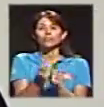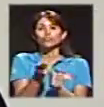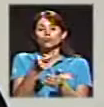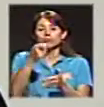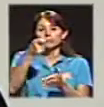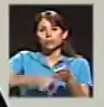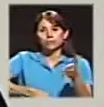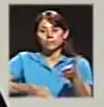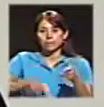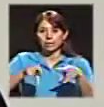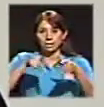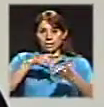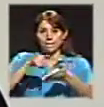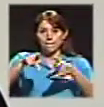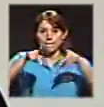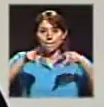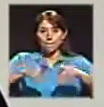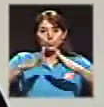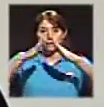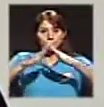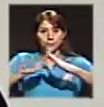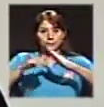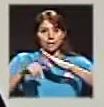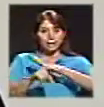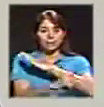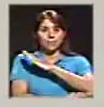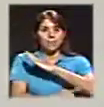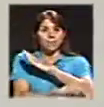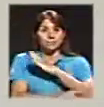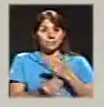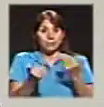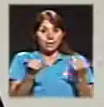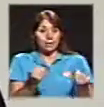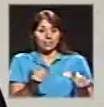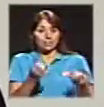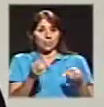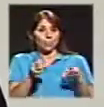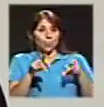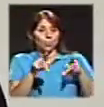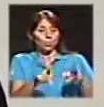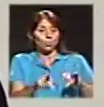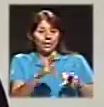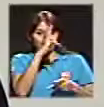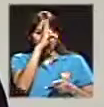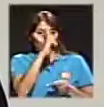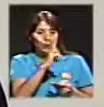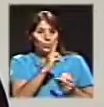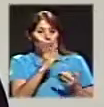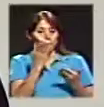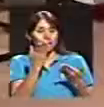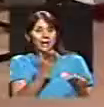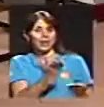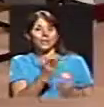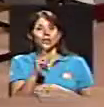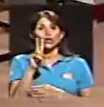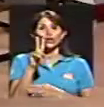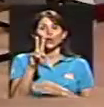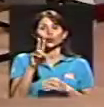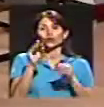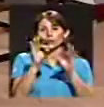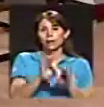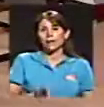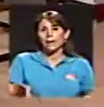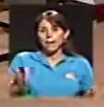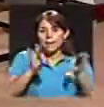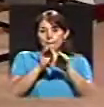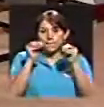los habitantes de este país. Y en esta ocasión tengo el privilegio de tener dos destacadísimos